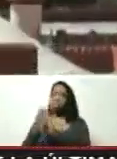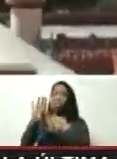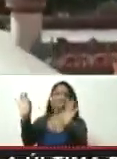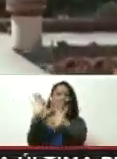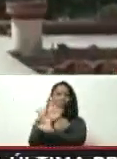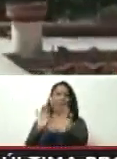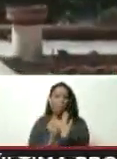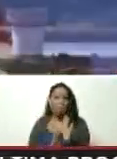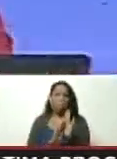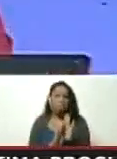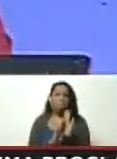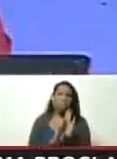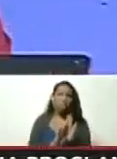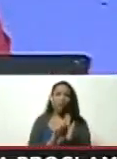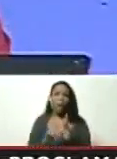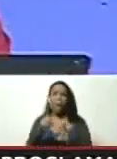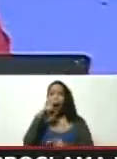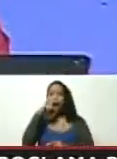Maduro,